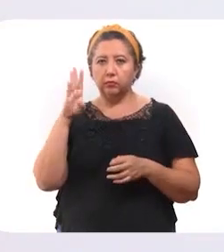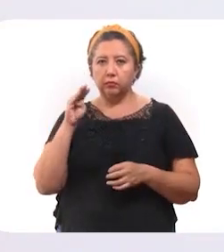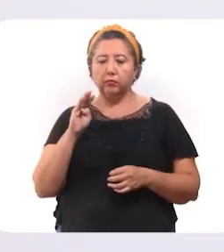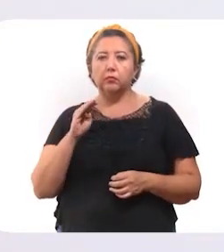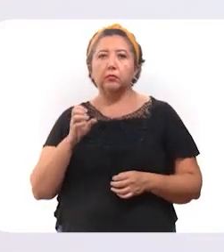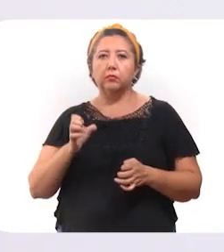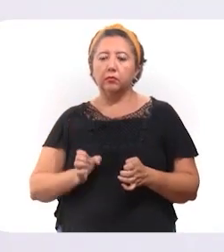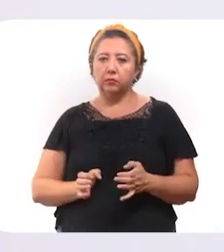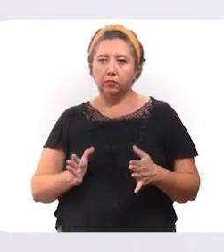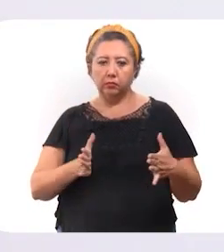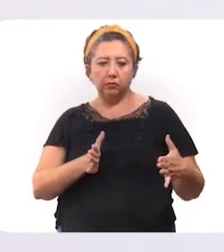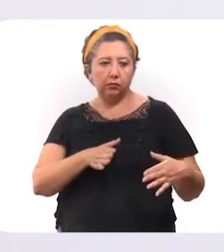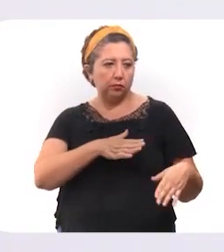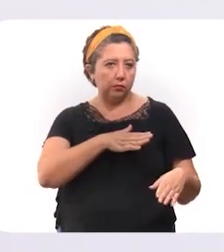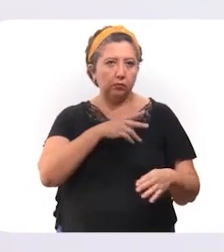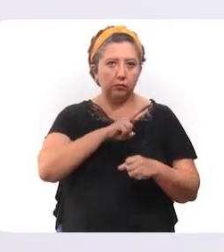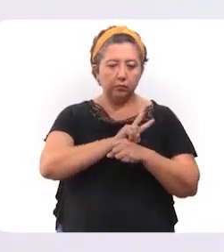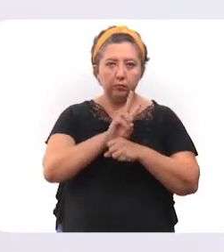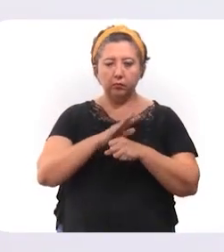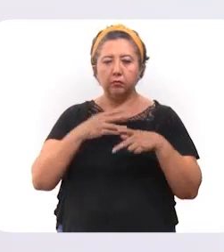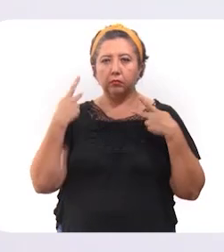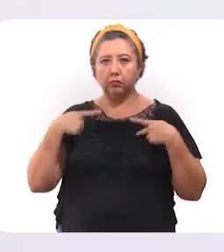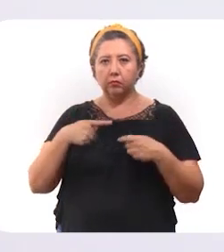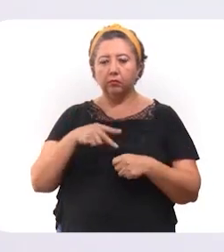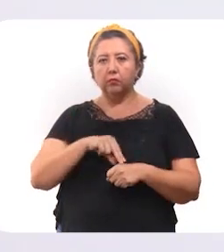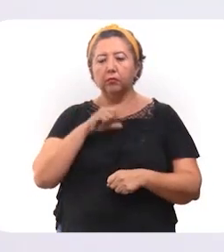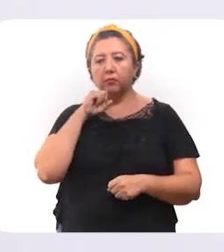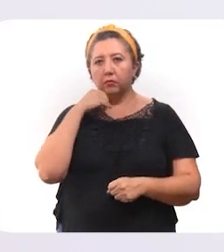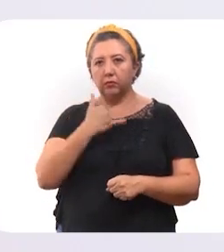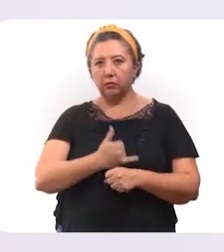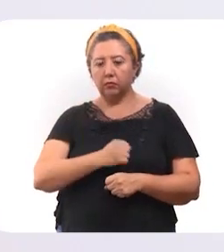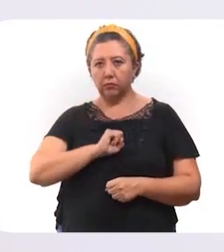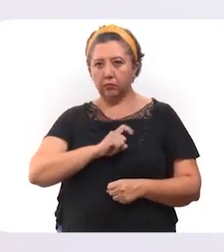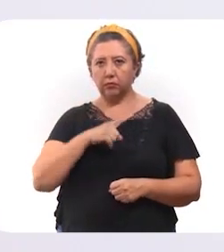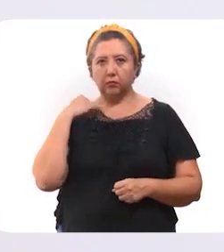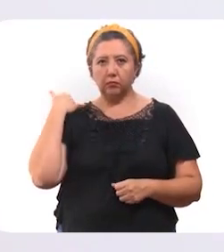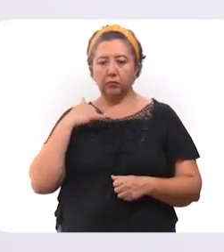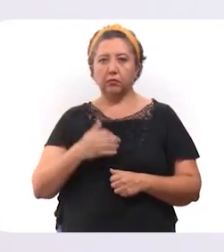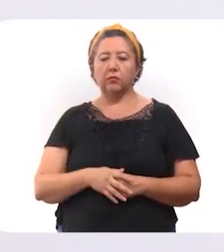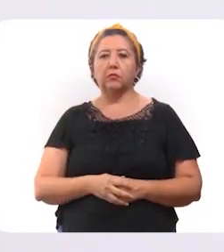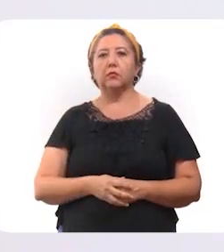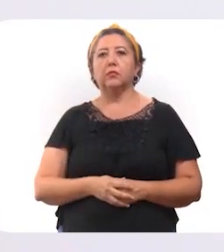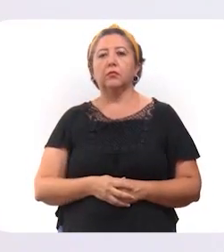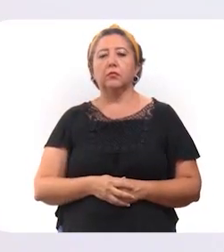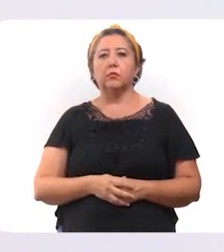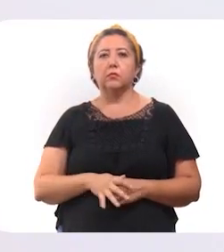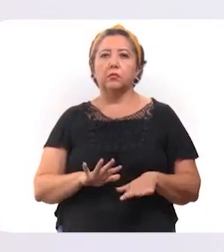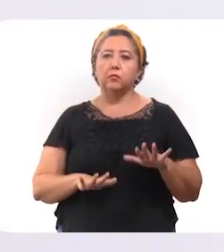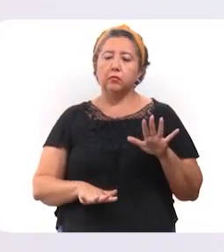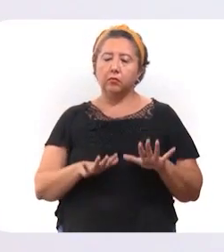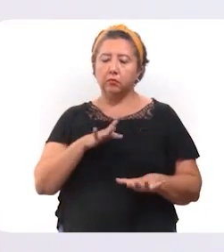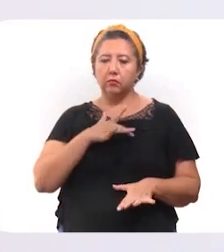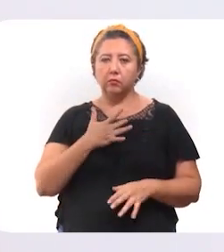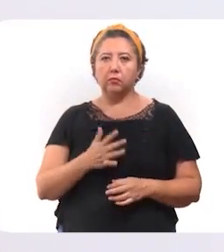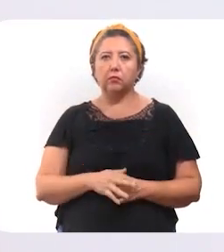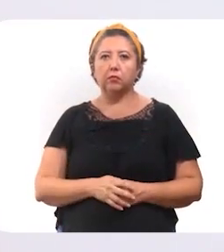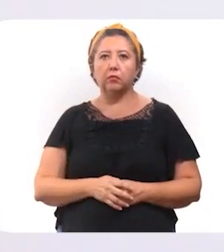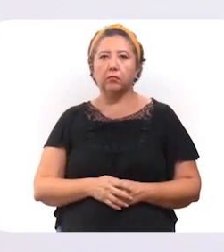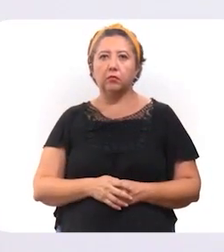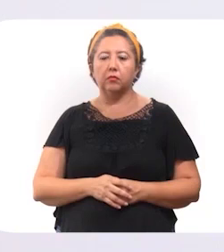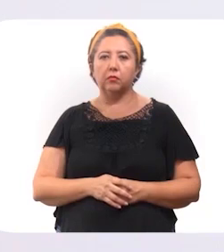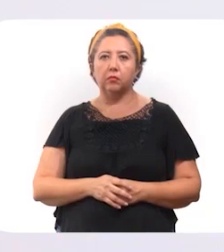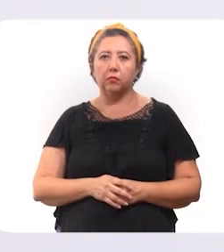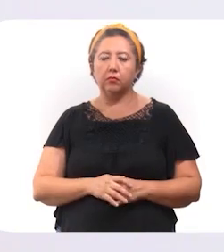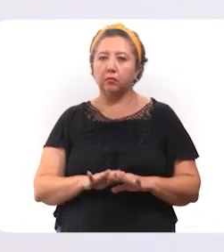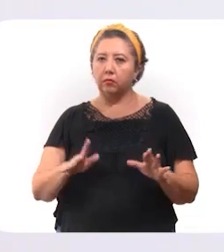están estables, aislados, monitoreados por el personal médico de la Secretaría de Salud de Yucatán. Presentan síntomas